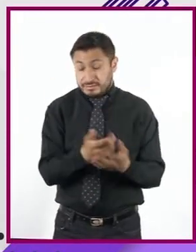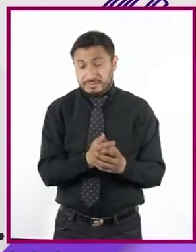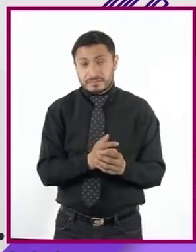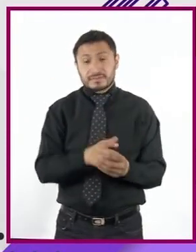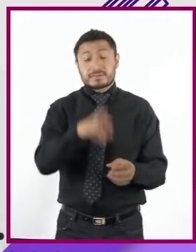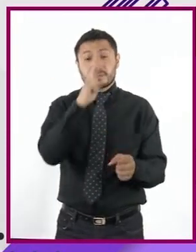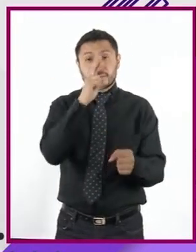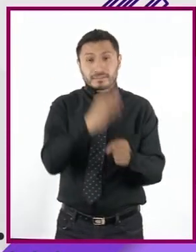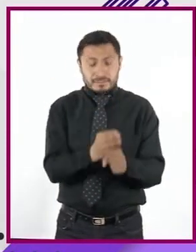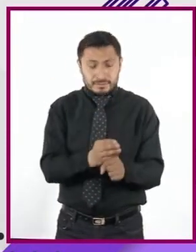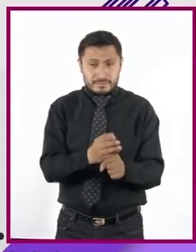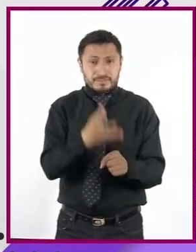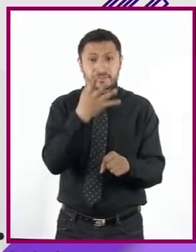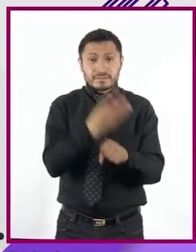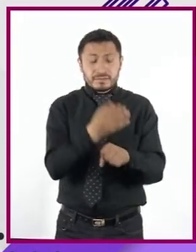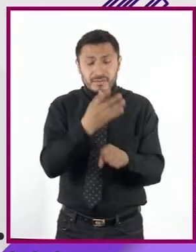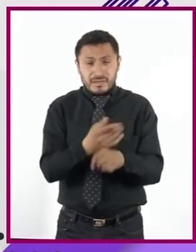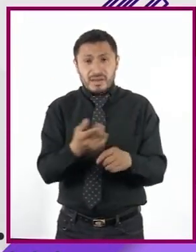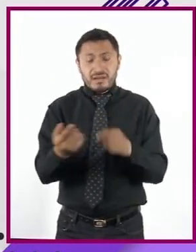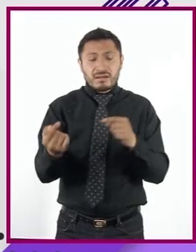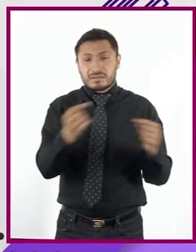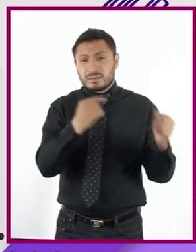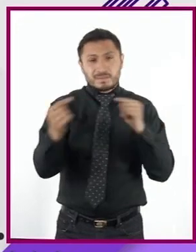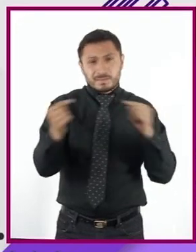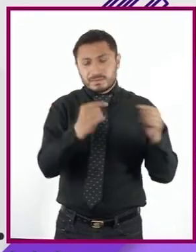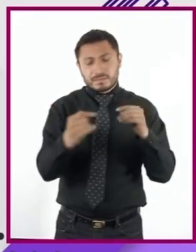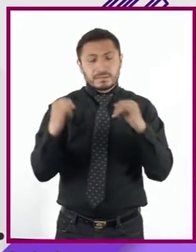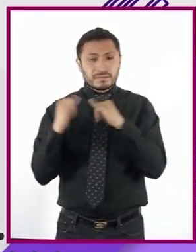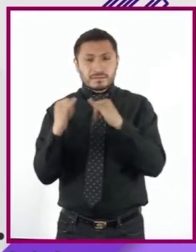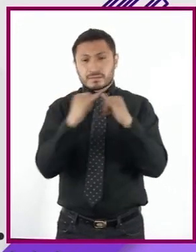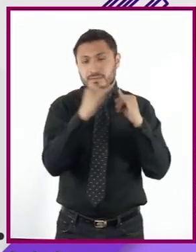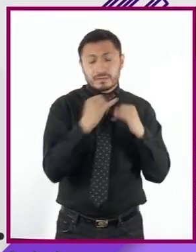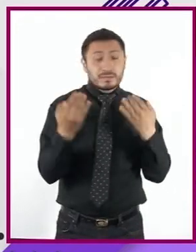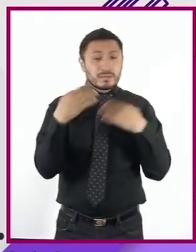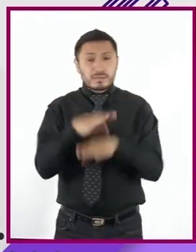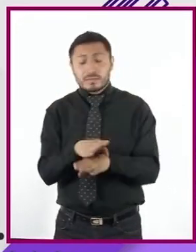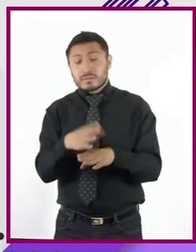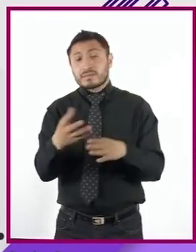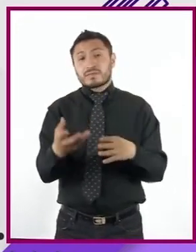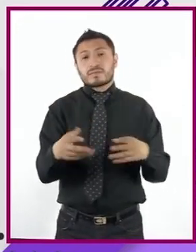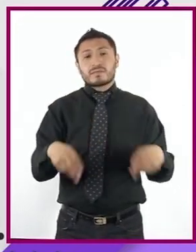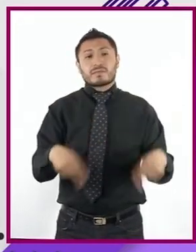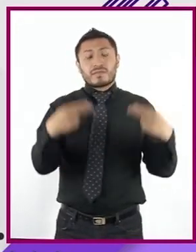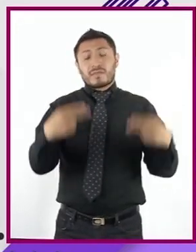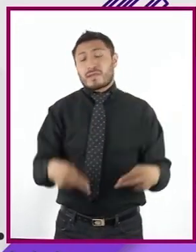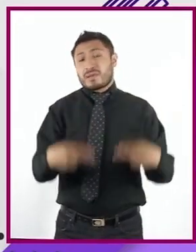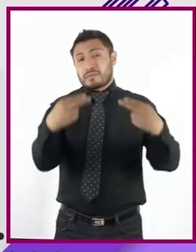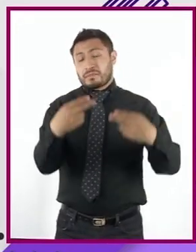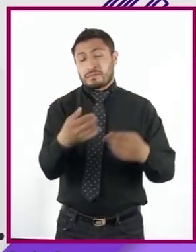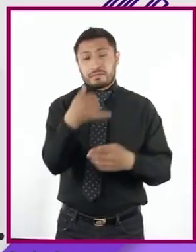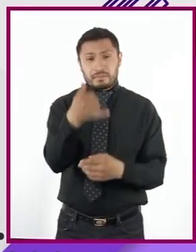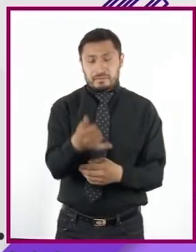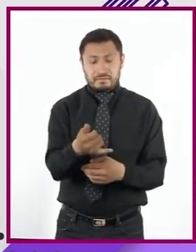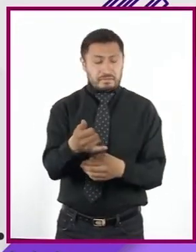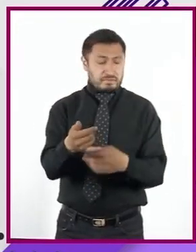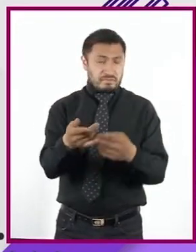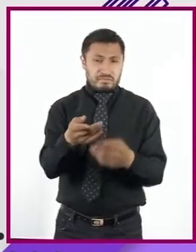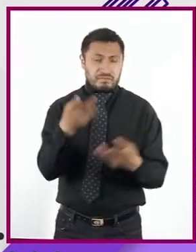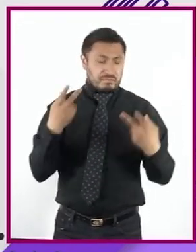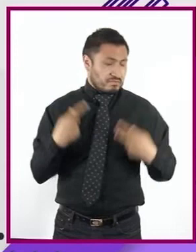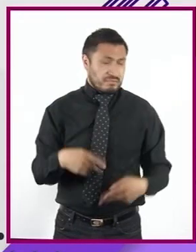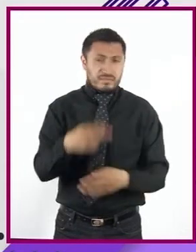encarga de resolver controversias entre las instituciones bancarias, comerciales y los y las